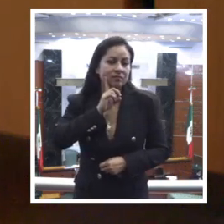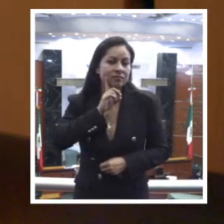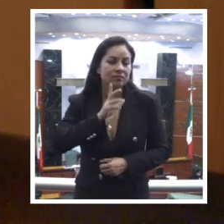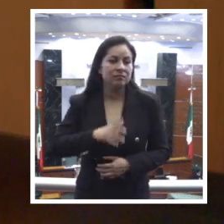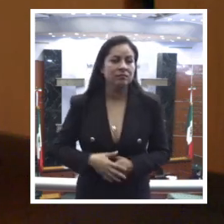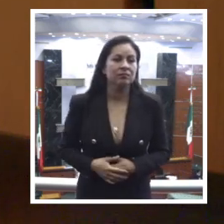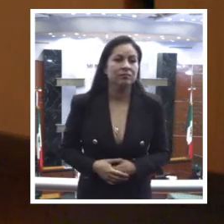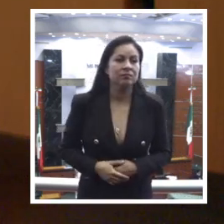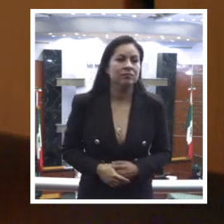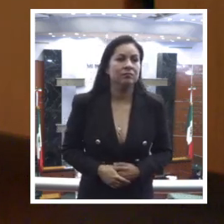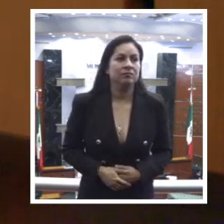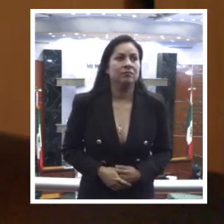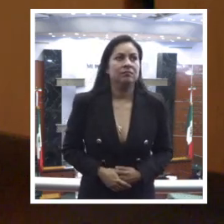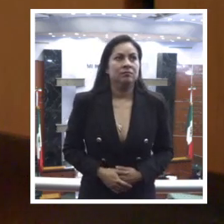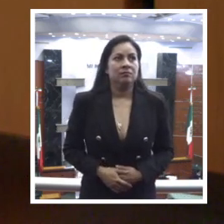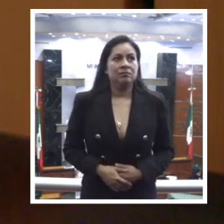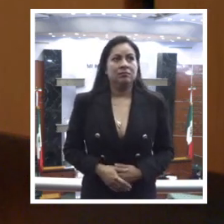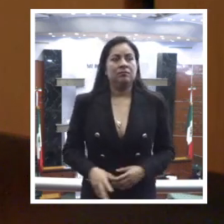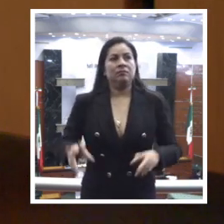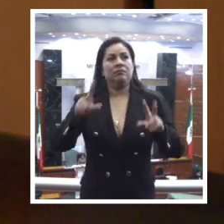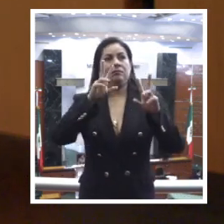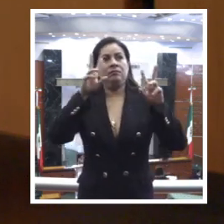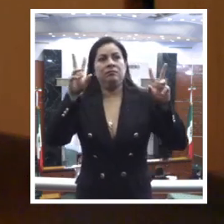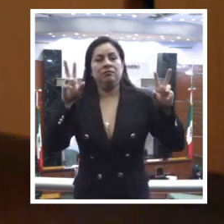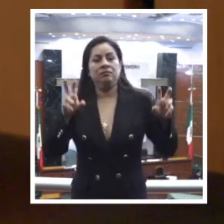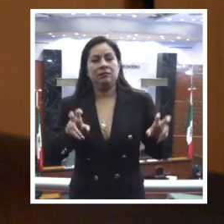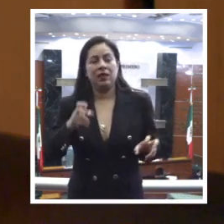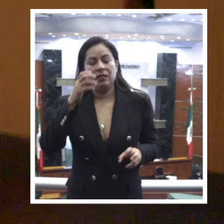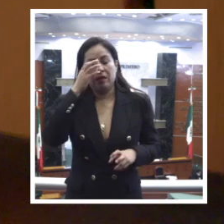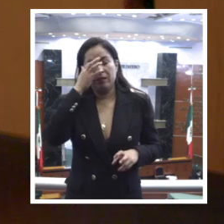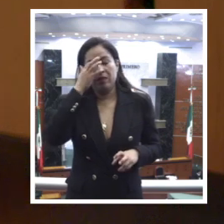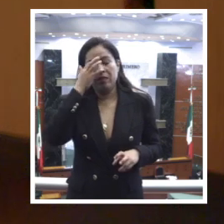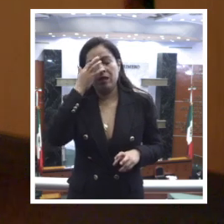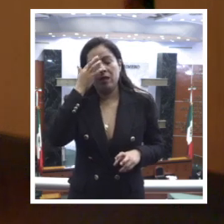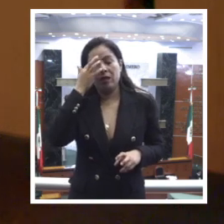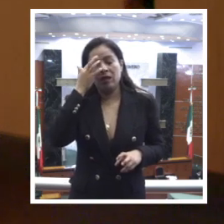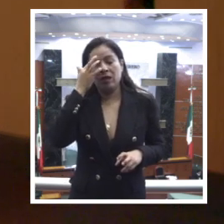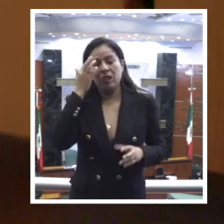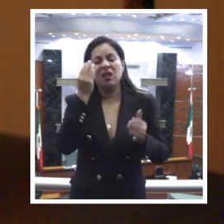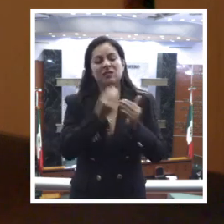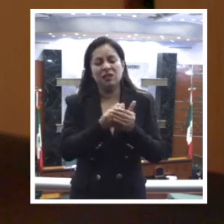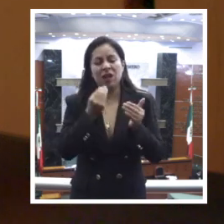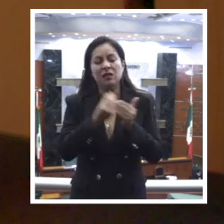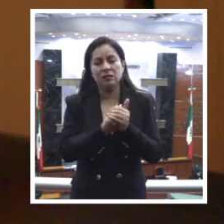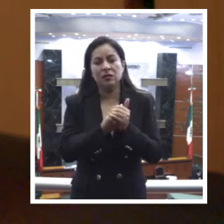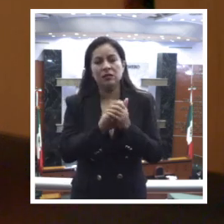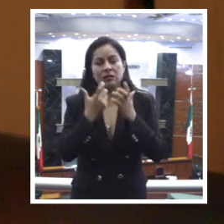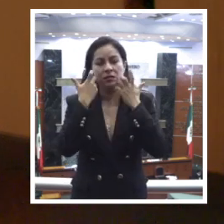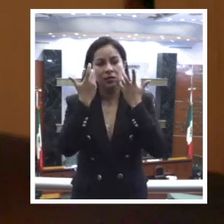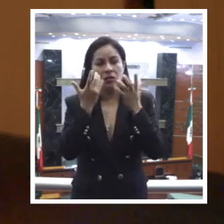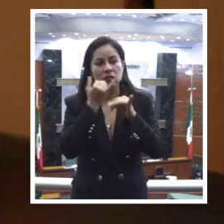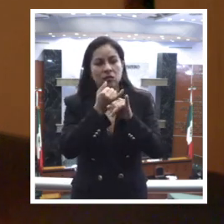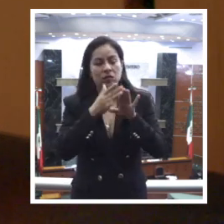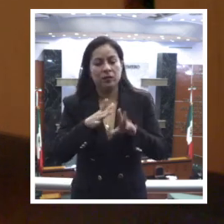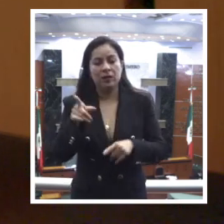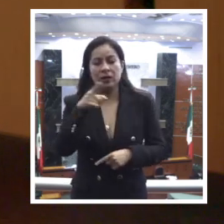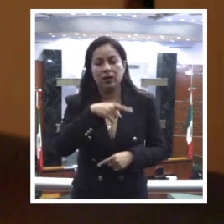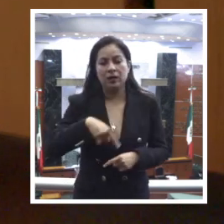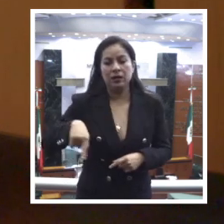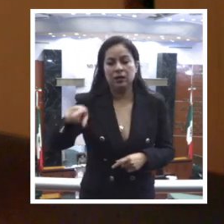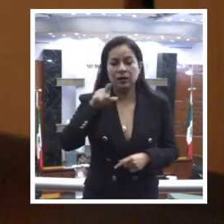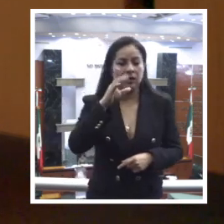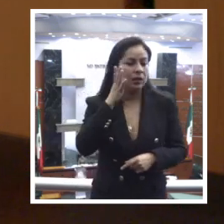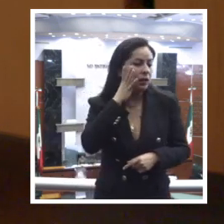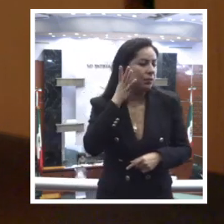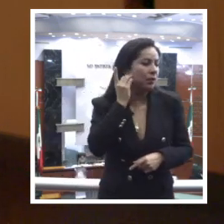Respecto al tema de las clases, quisiera dar a conocer aquí al